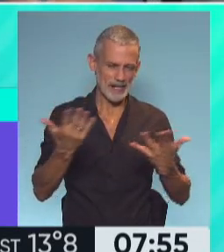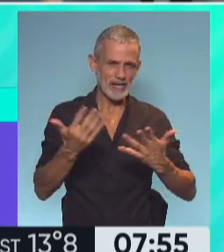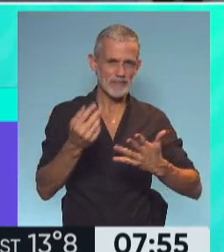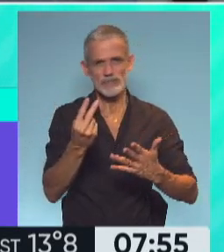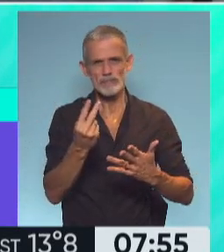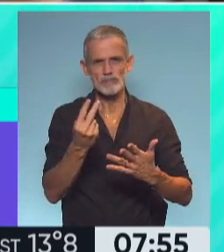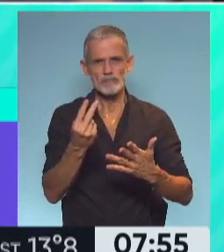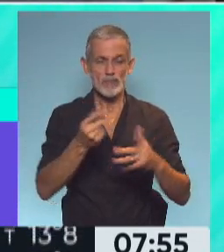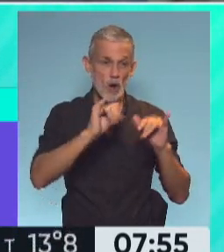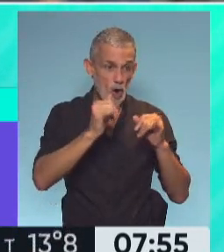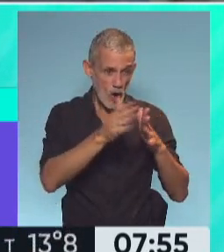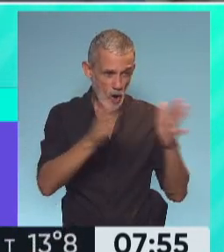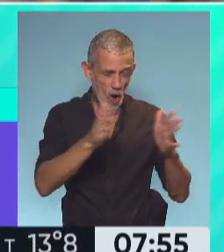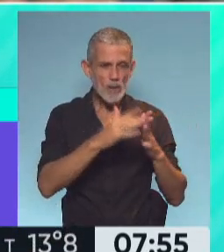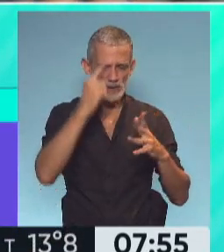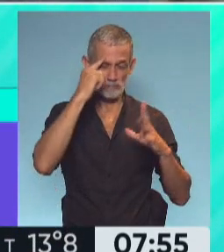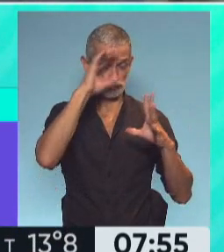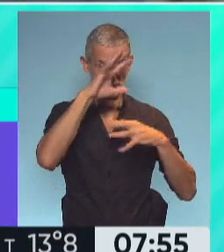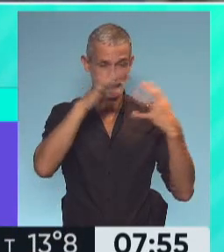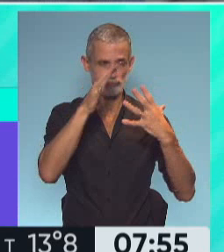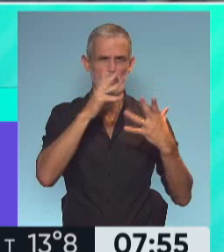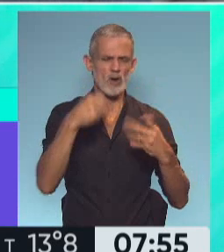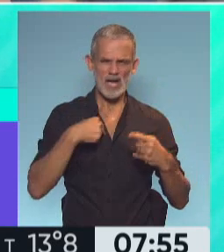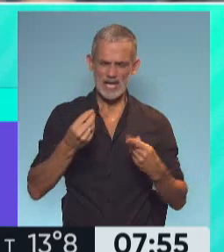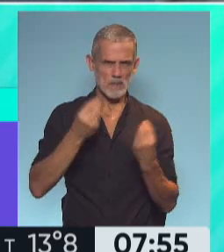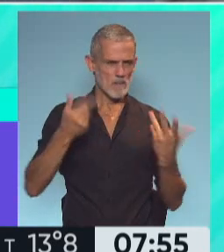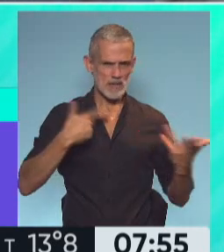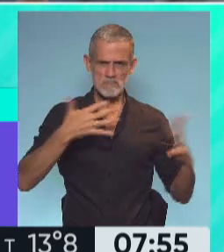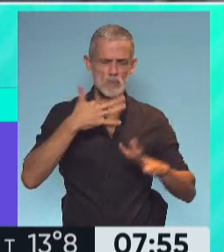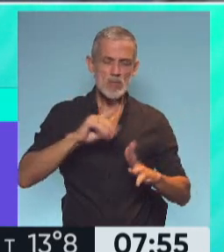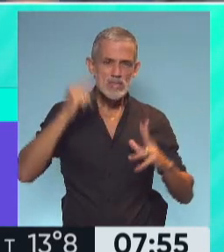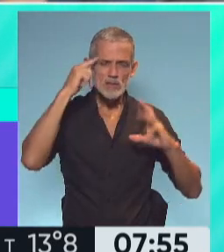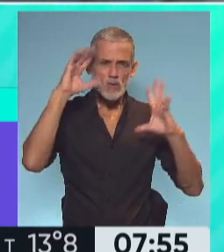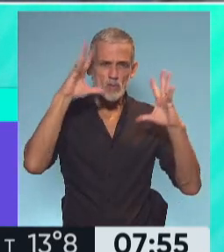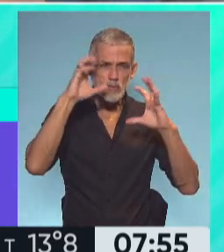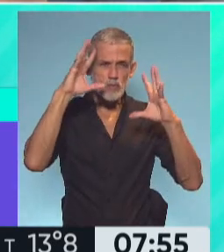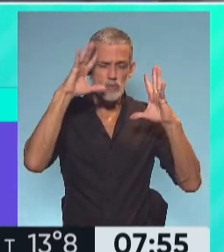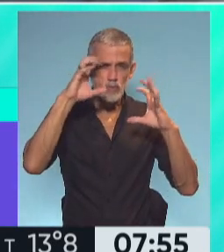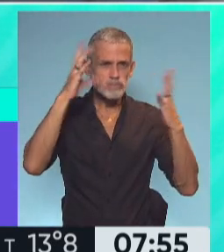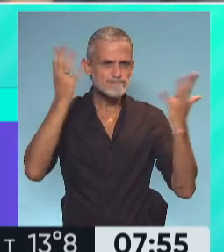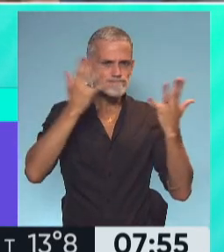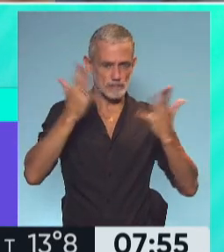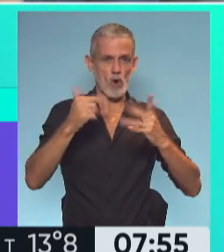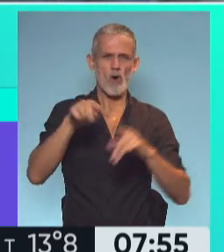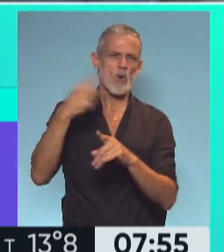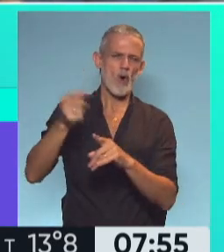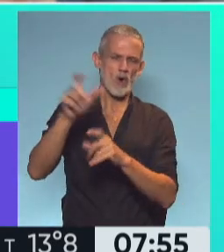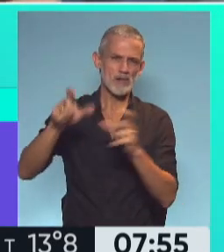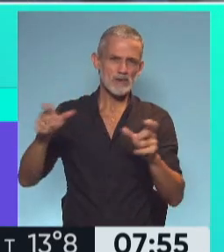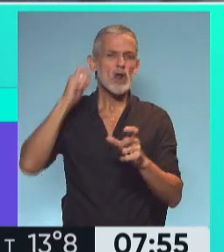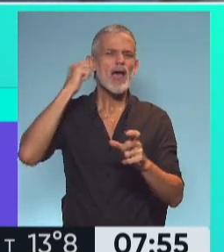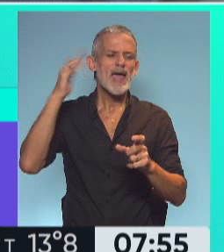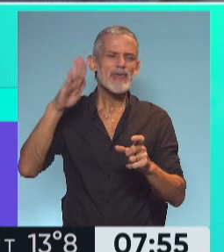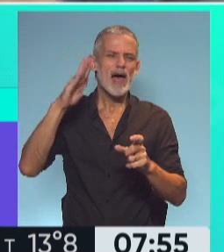en los pacientes jóvenes con la neblina mental, con qué me está pasando, y también en el escenario clásico de nuestros pacientes de edad avanzada